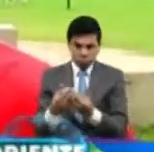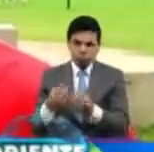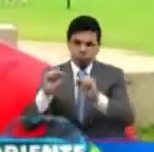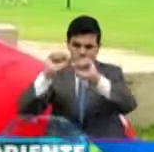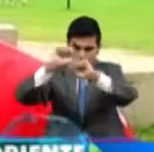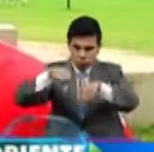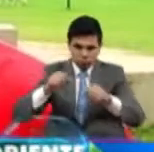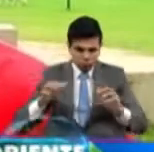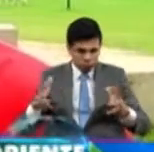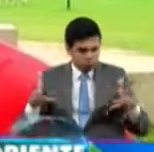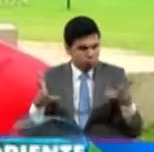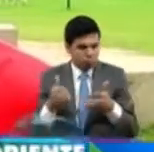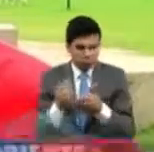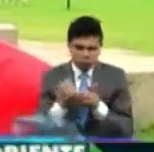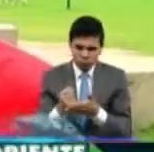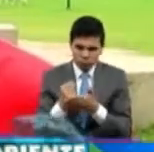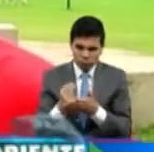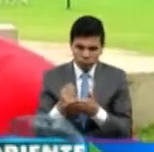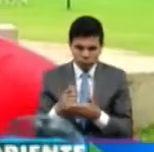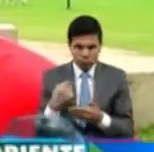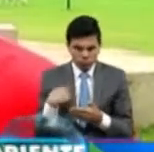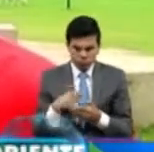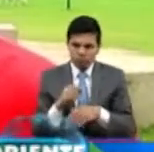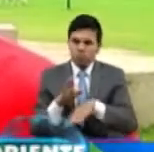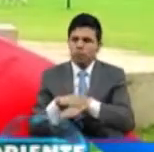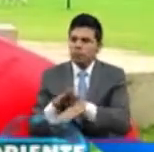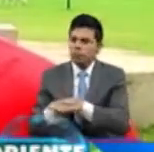está intentando hacer todo lo que le pedimos,